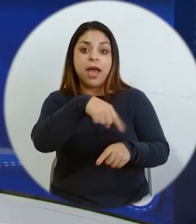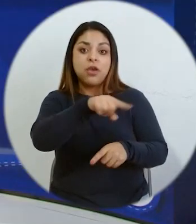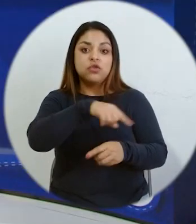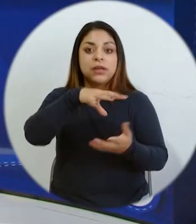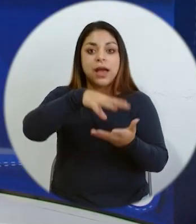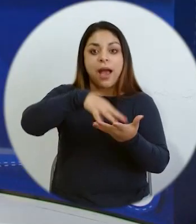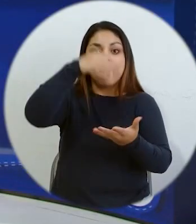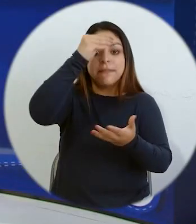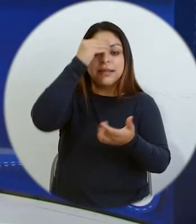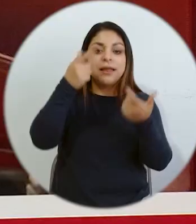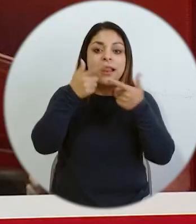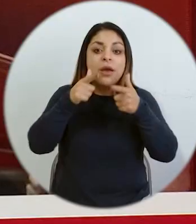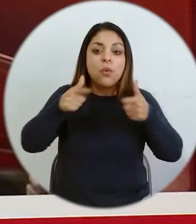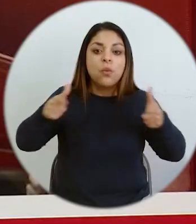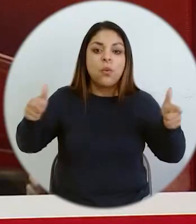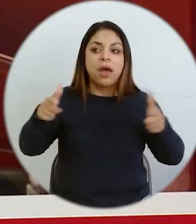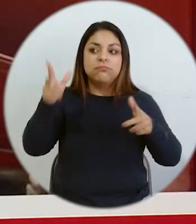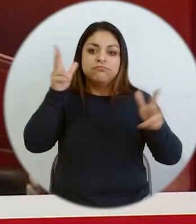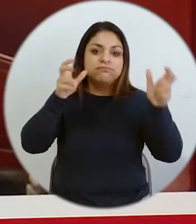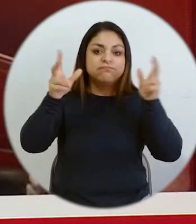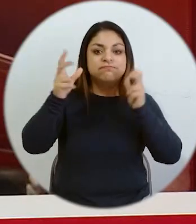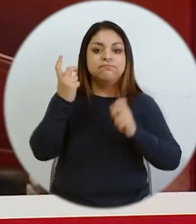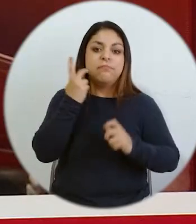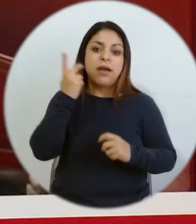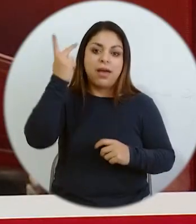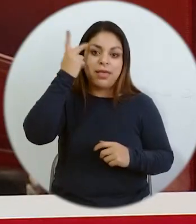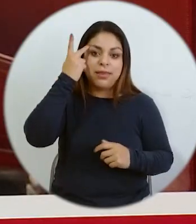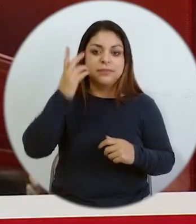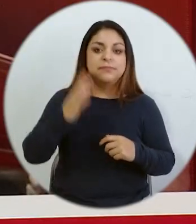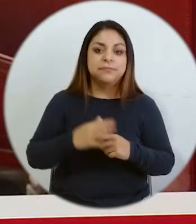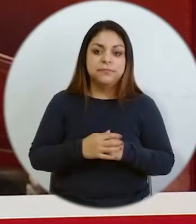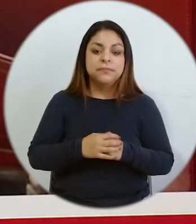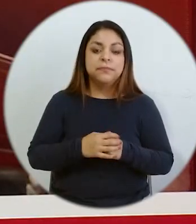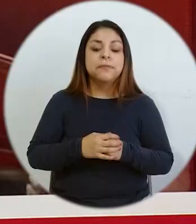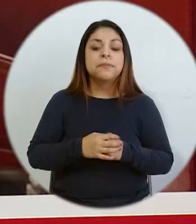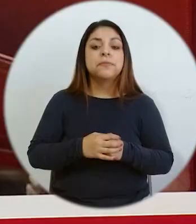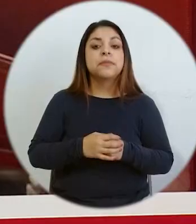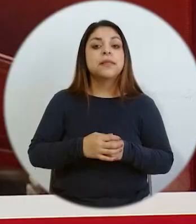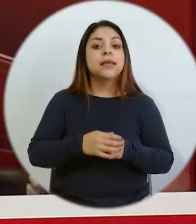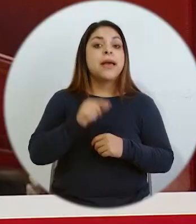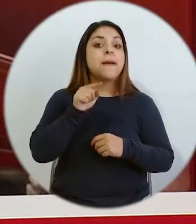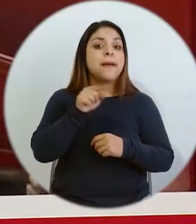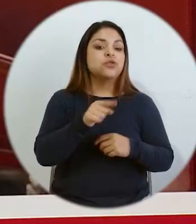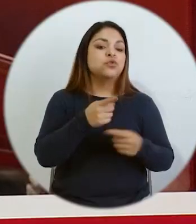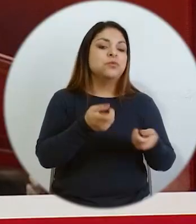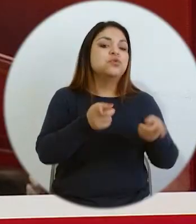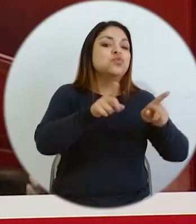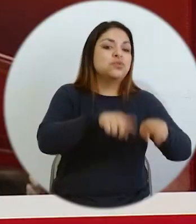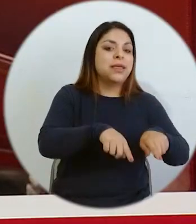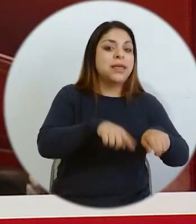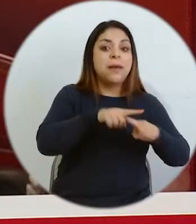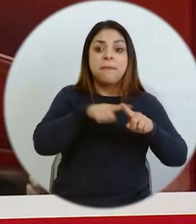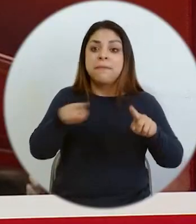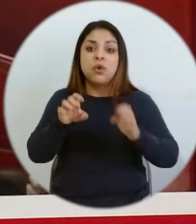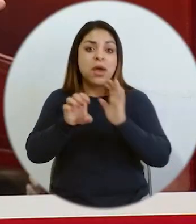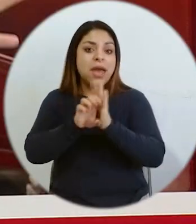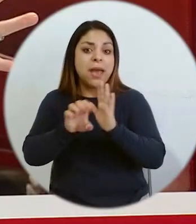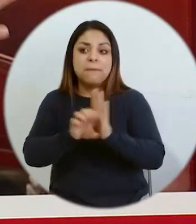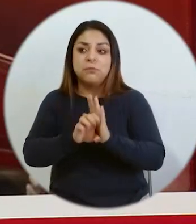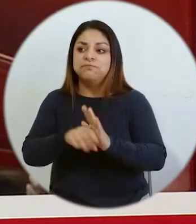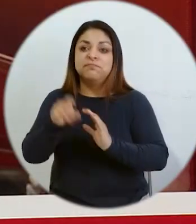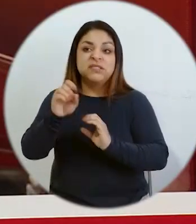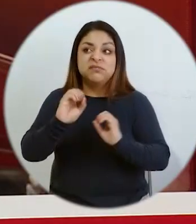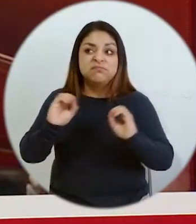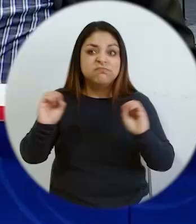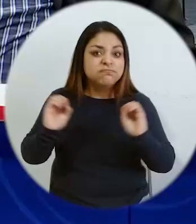incluso aprenden el lenguaje escuchando a sus padres. Lo que sucede, lo que no sucede, lo que se